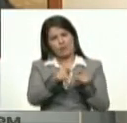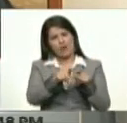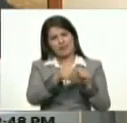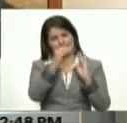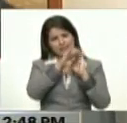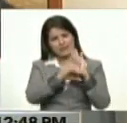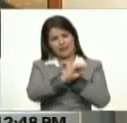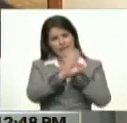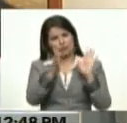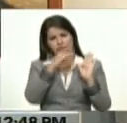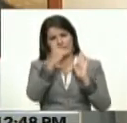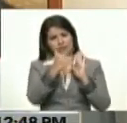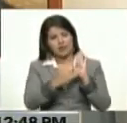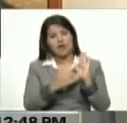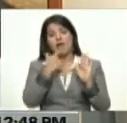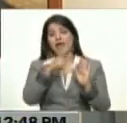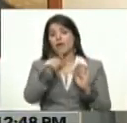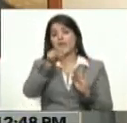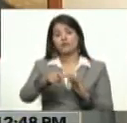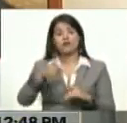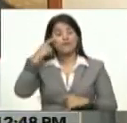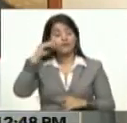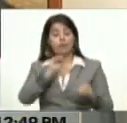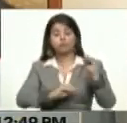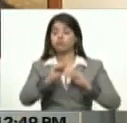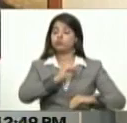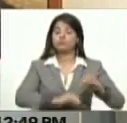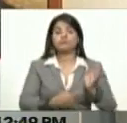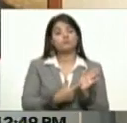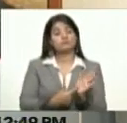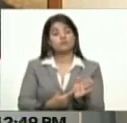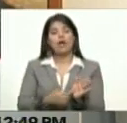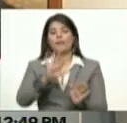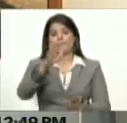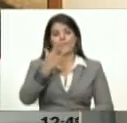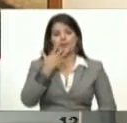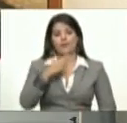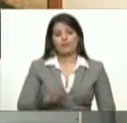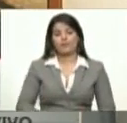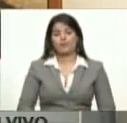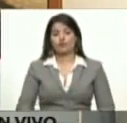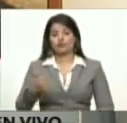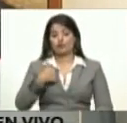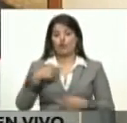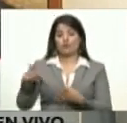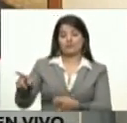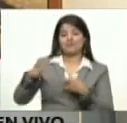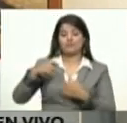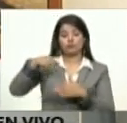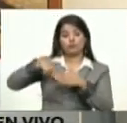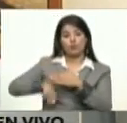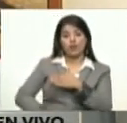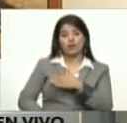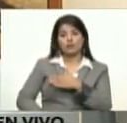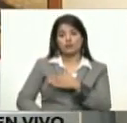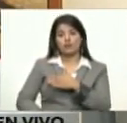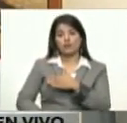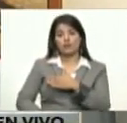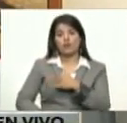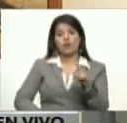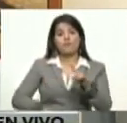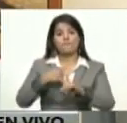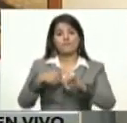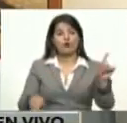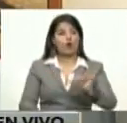con que no puede haber trucos contables, con que si usted recibe, devenga un ingreso y coloca parte en una